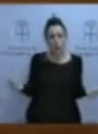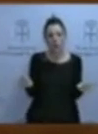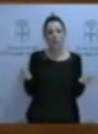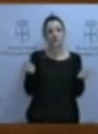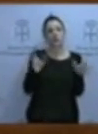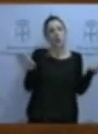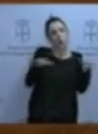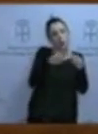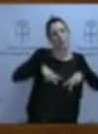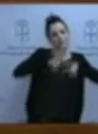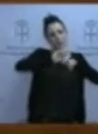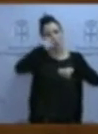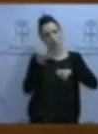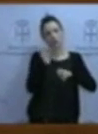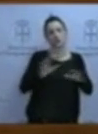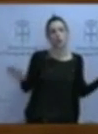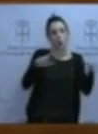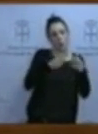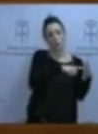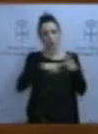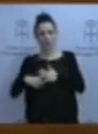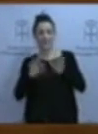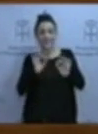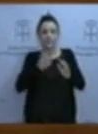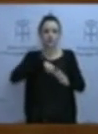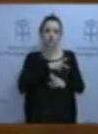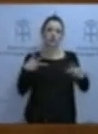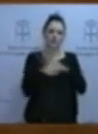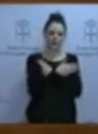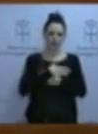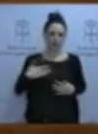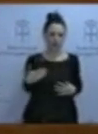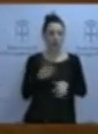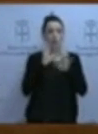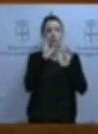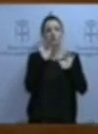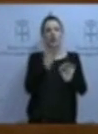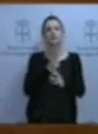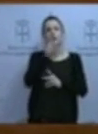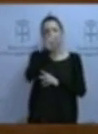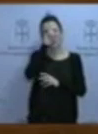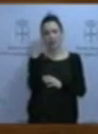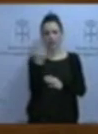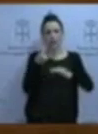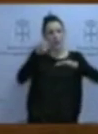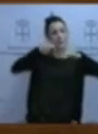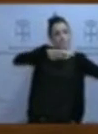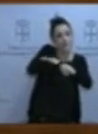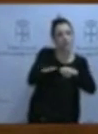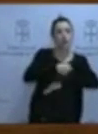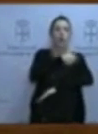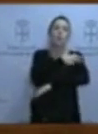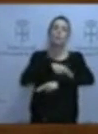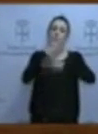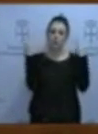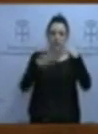otros grupos, y esto es lo que queremos evitar. Con lo cual, recordar que es muy importante mantener la inversión pública, una inversión